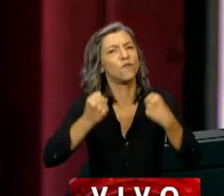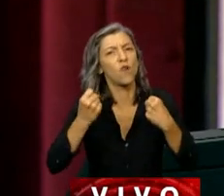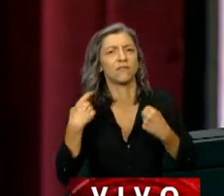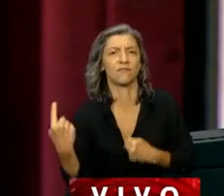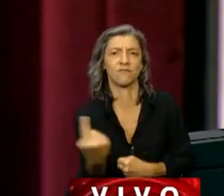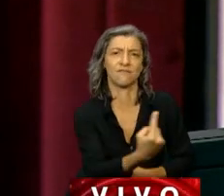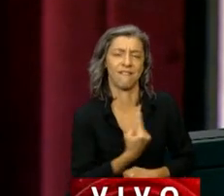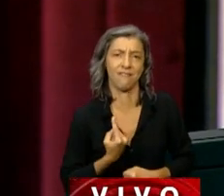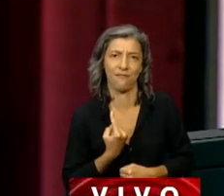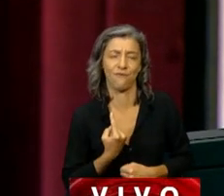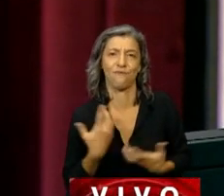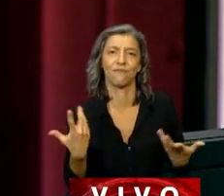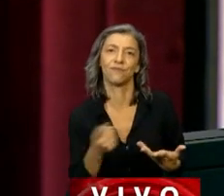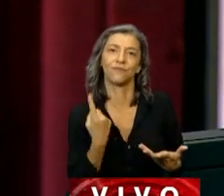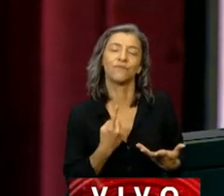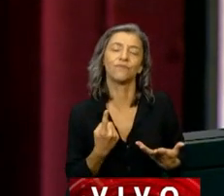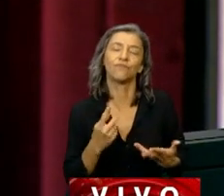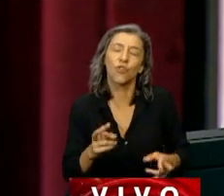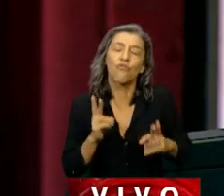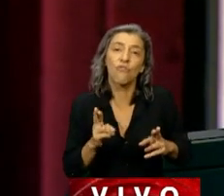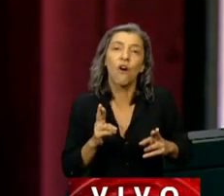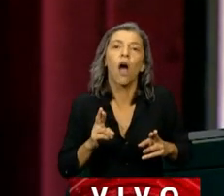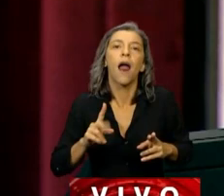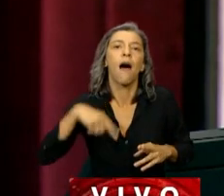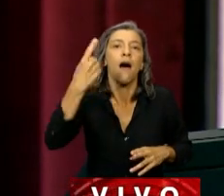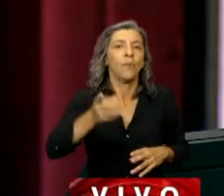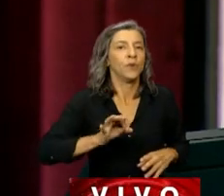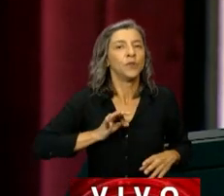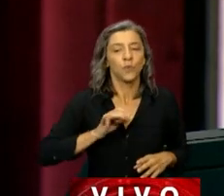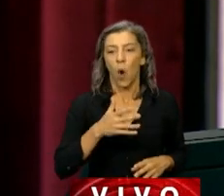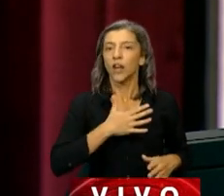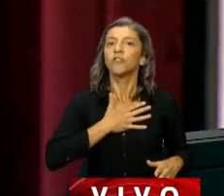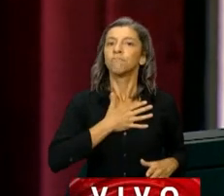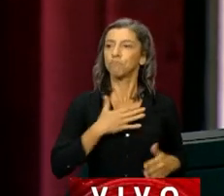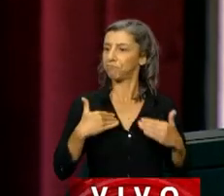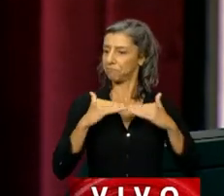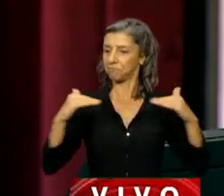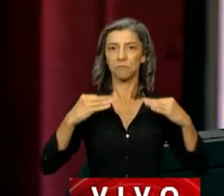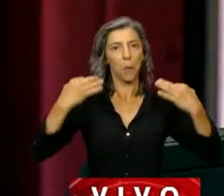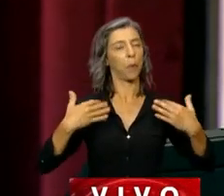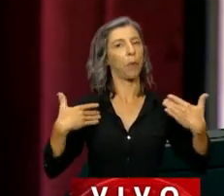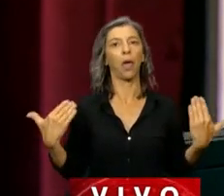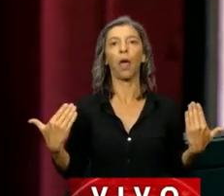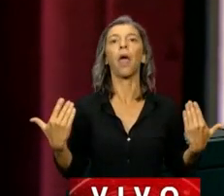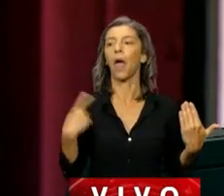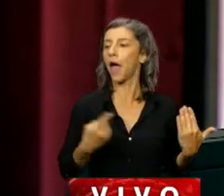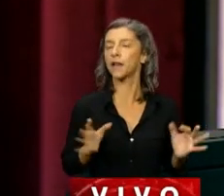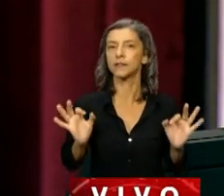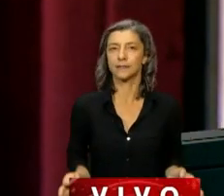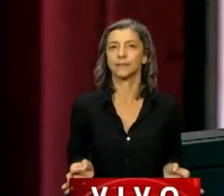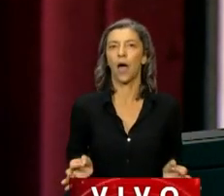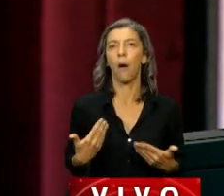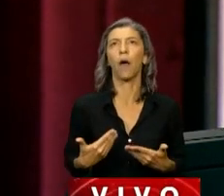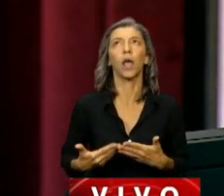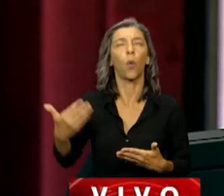todos nosotros podamos estar a la altura de las circunstancias después de lo que debe haber